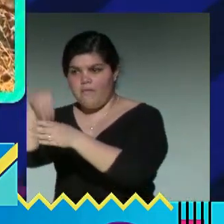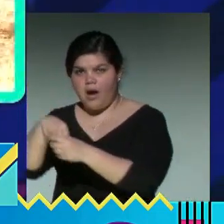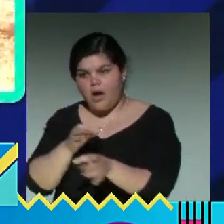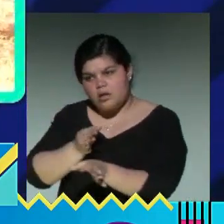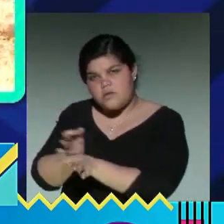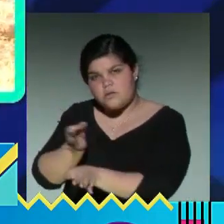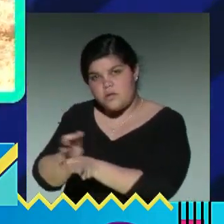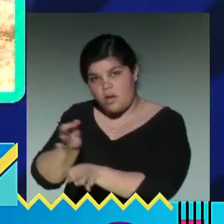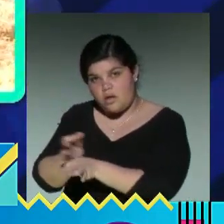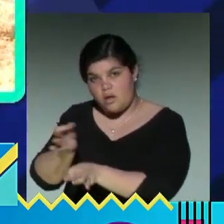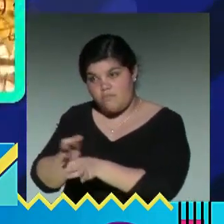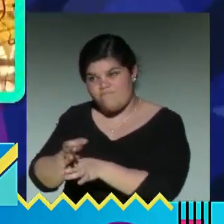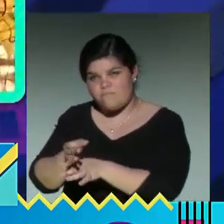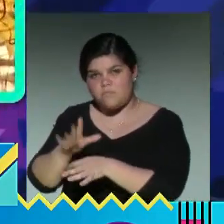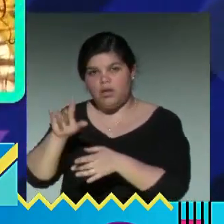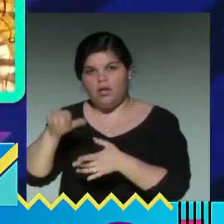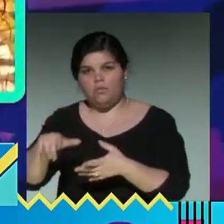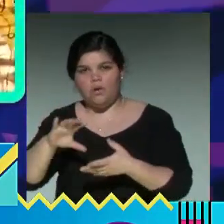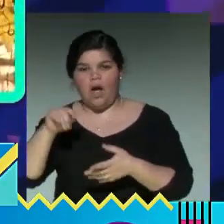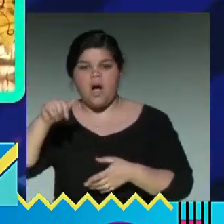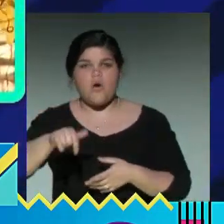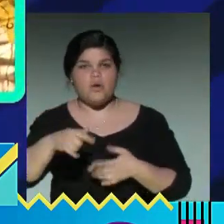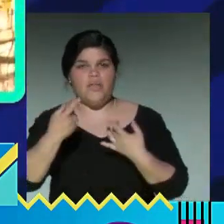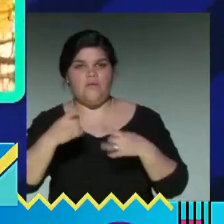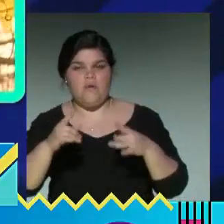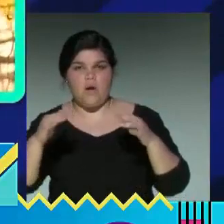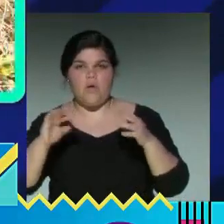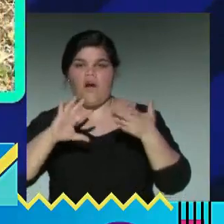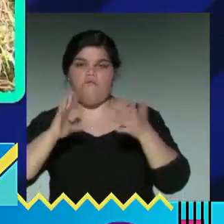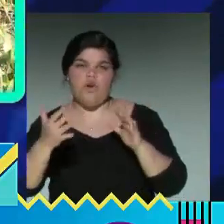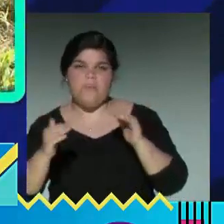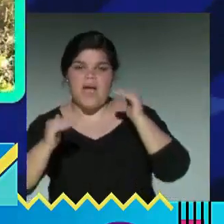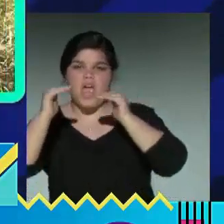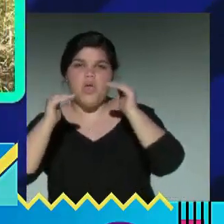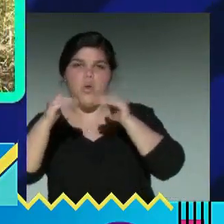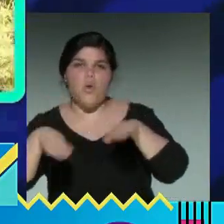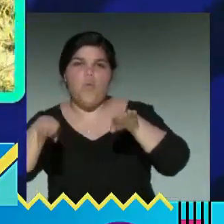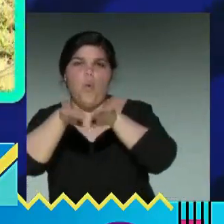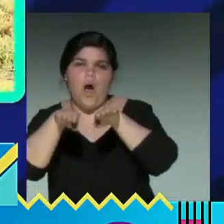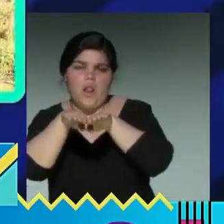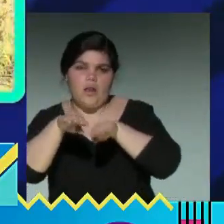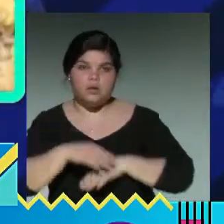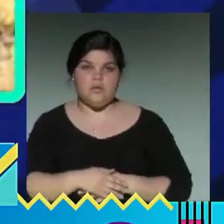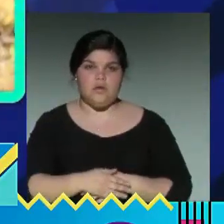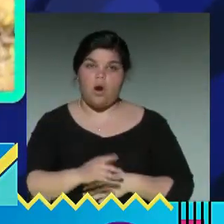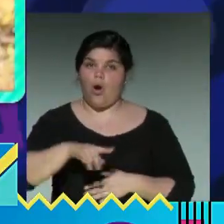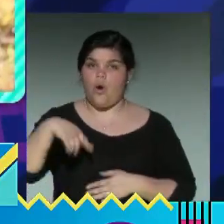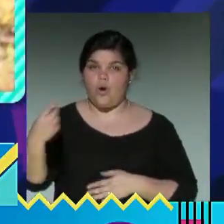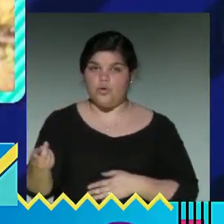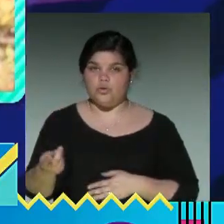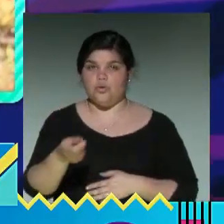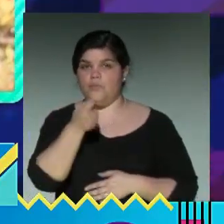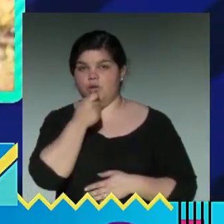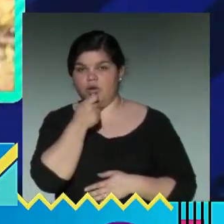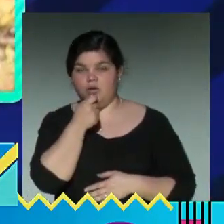más lineal de la extensión y existen otras concepciones que de alguna manera ponen